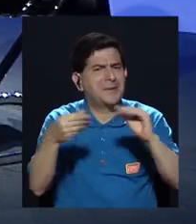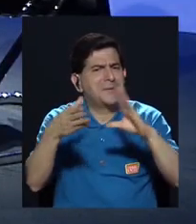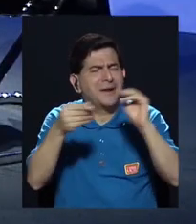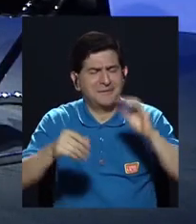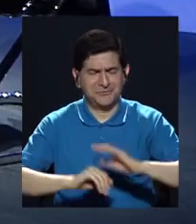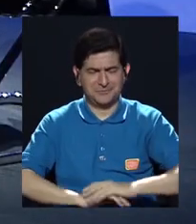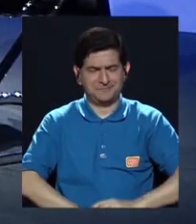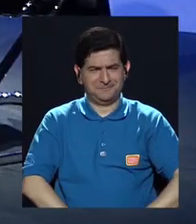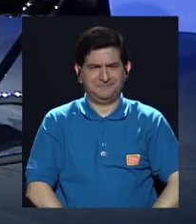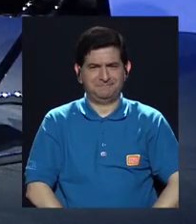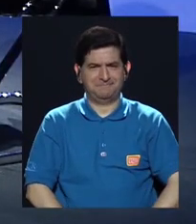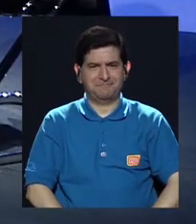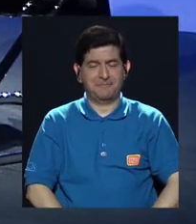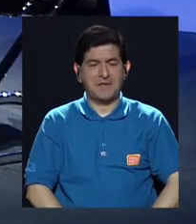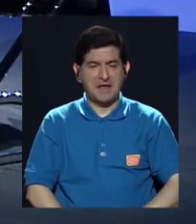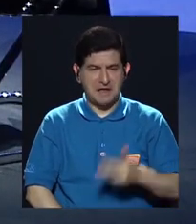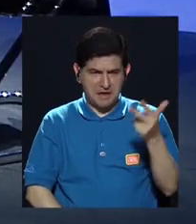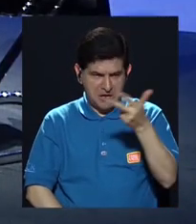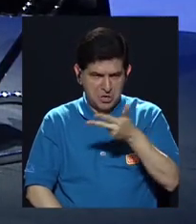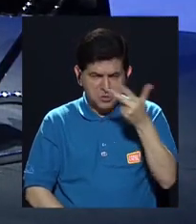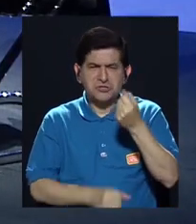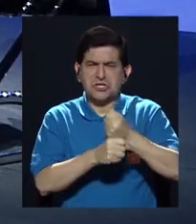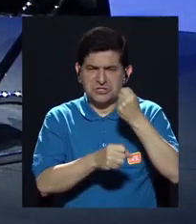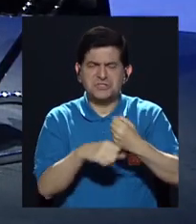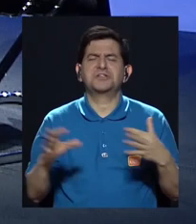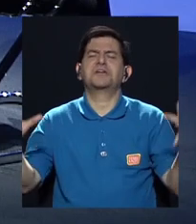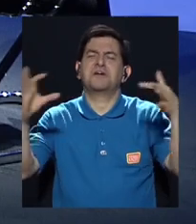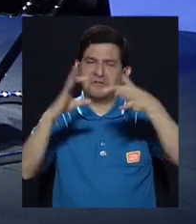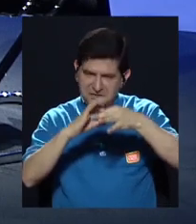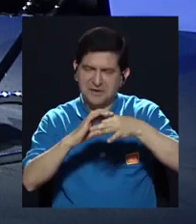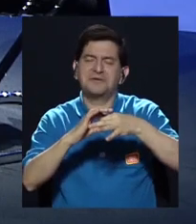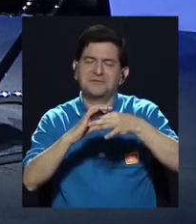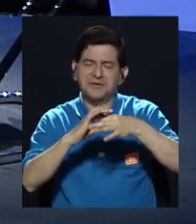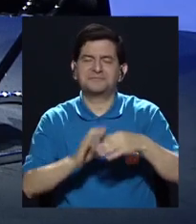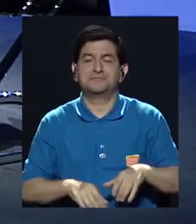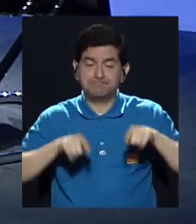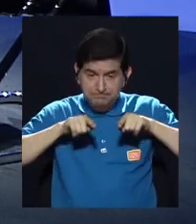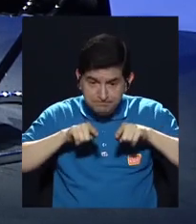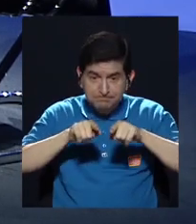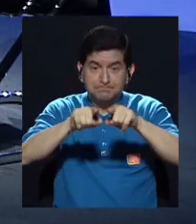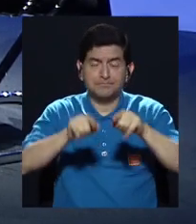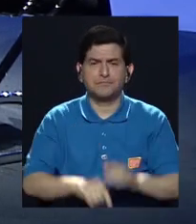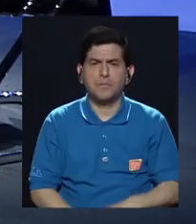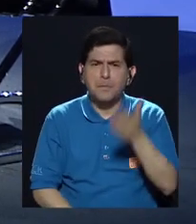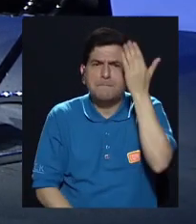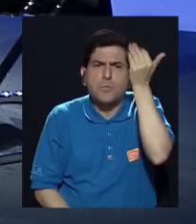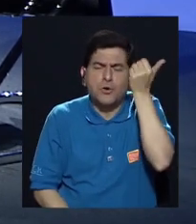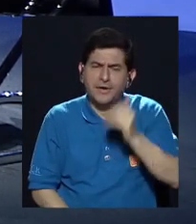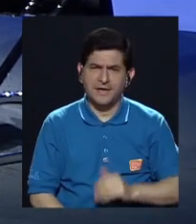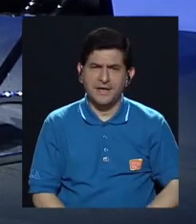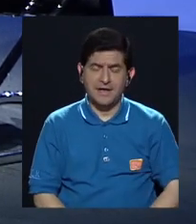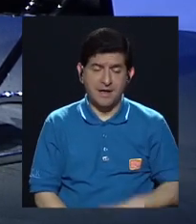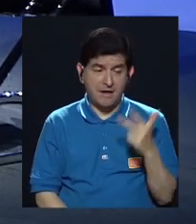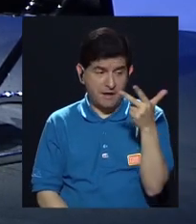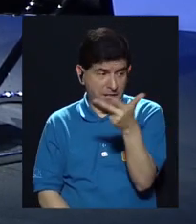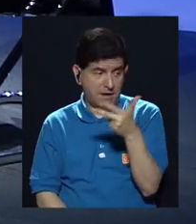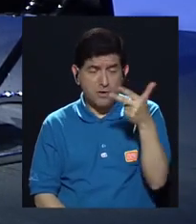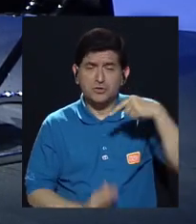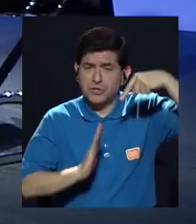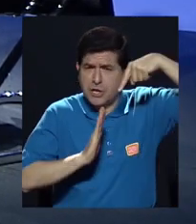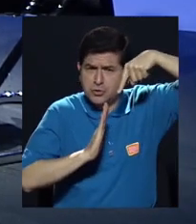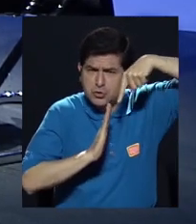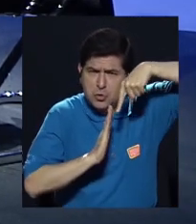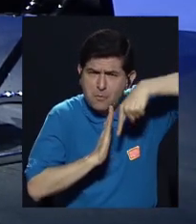relato. Y remaban muy parejo porque los tres tenían